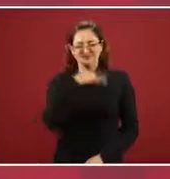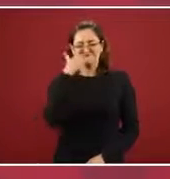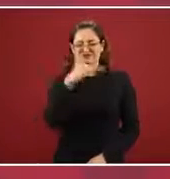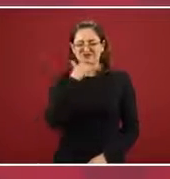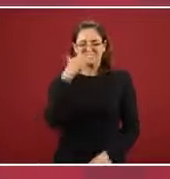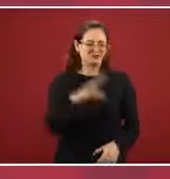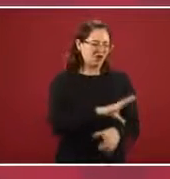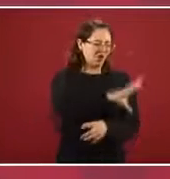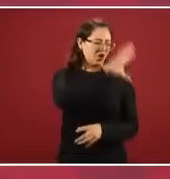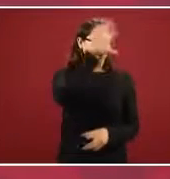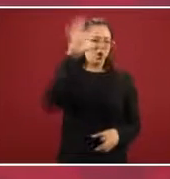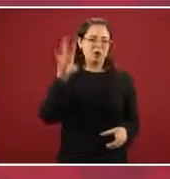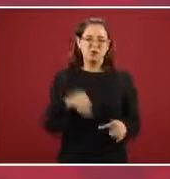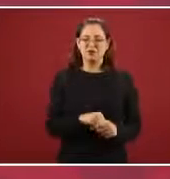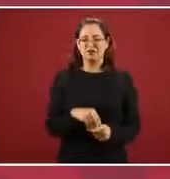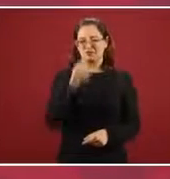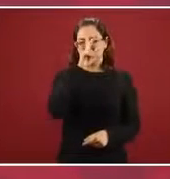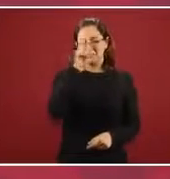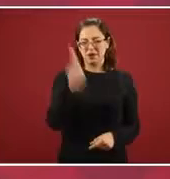una gran corrupción